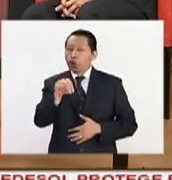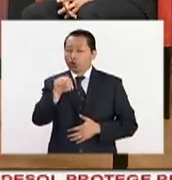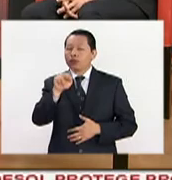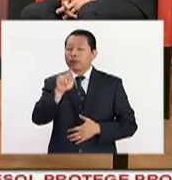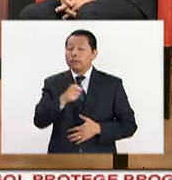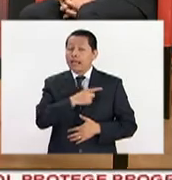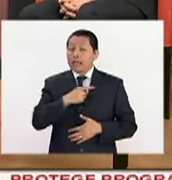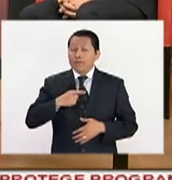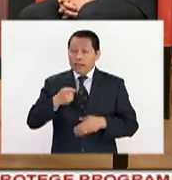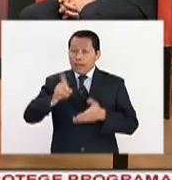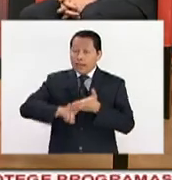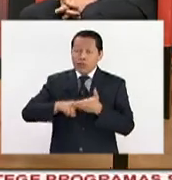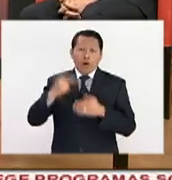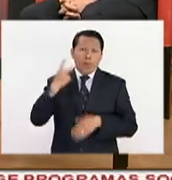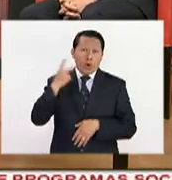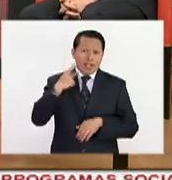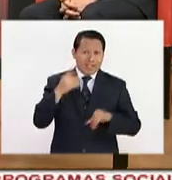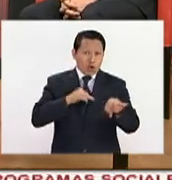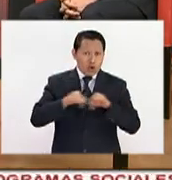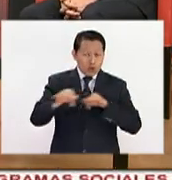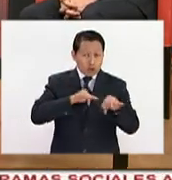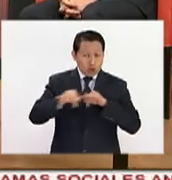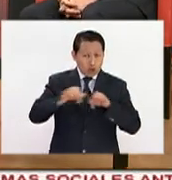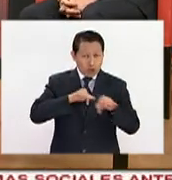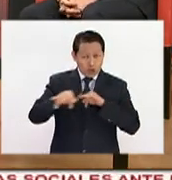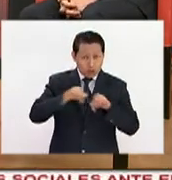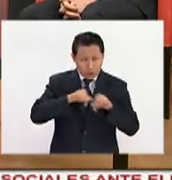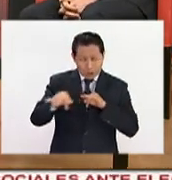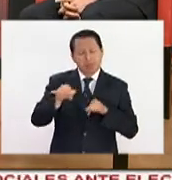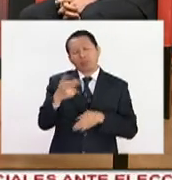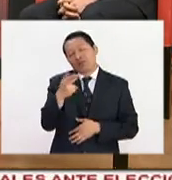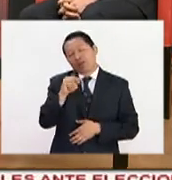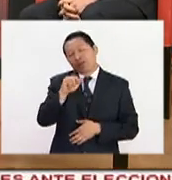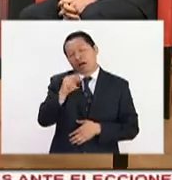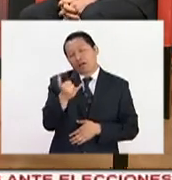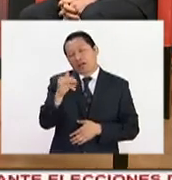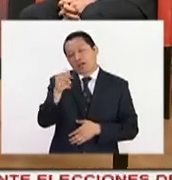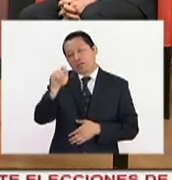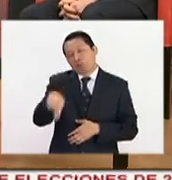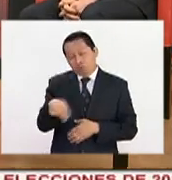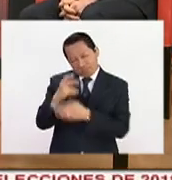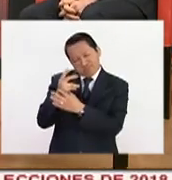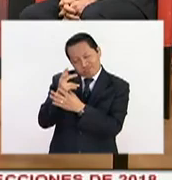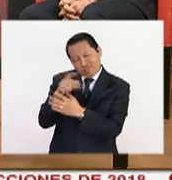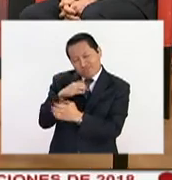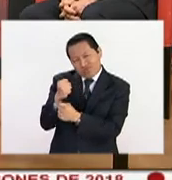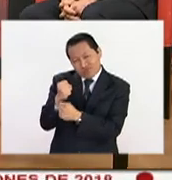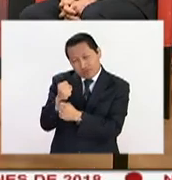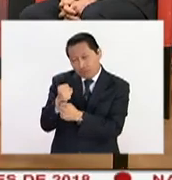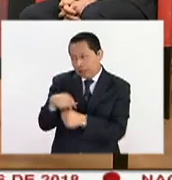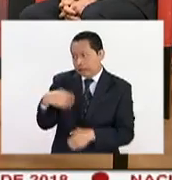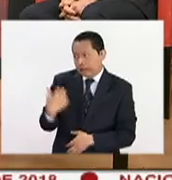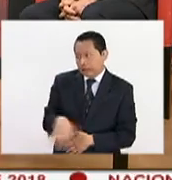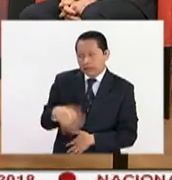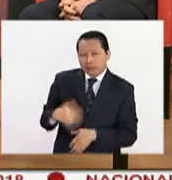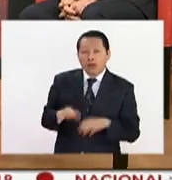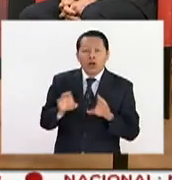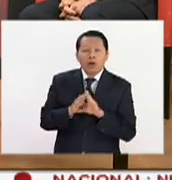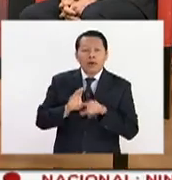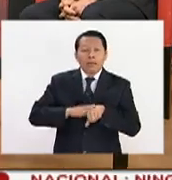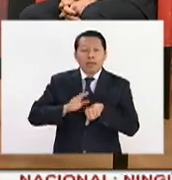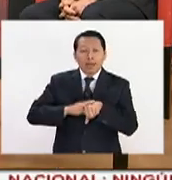dentro de su trabajo político. Fíjate, Hillary Clinton no es cualquier persona, ¿no? Exactamente, exactamente. Es increíble cómo cada